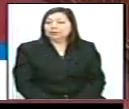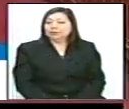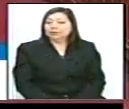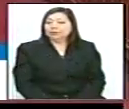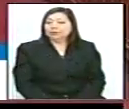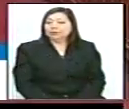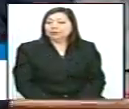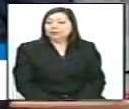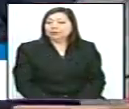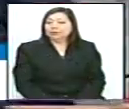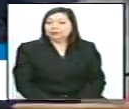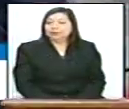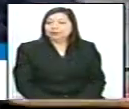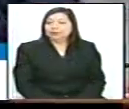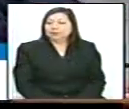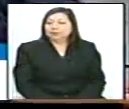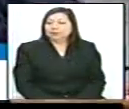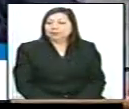5 minutos.